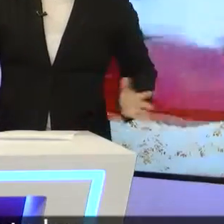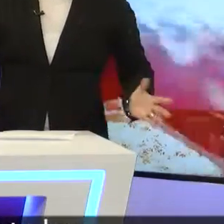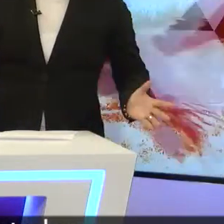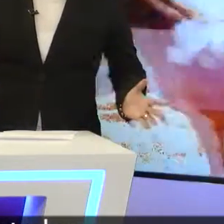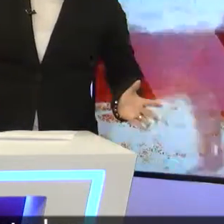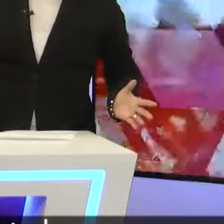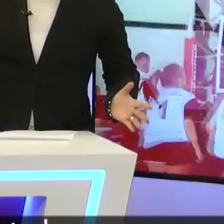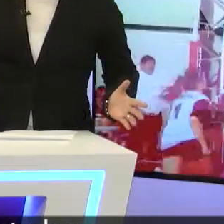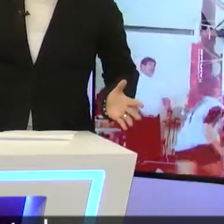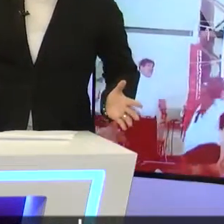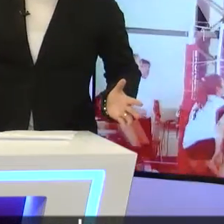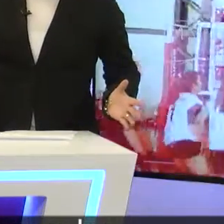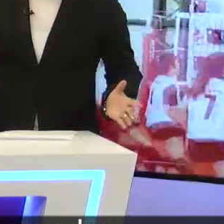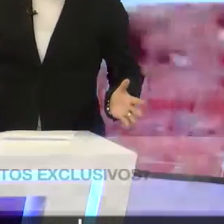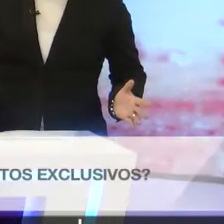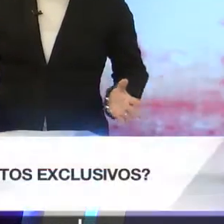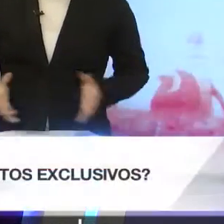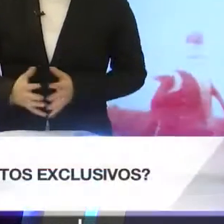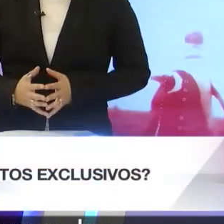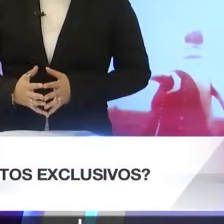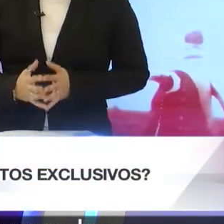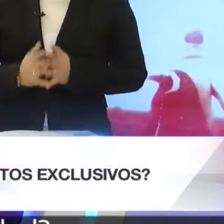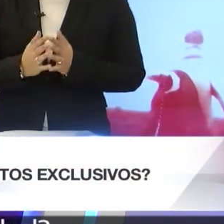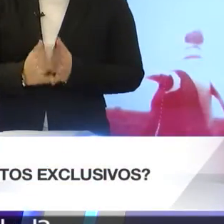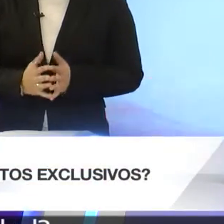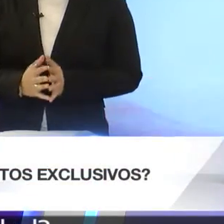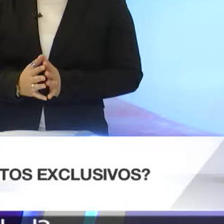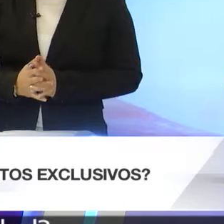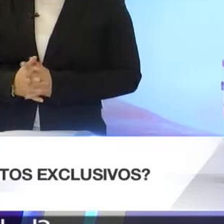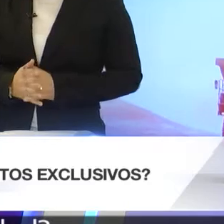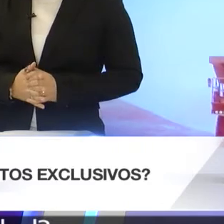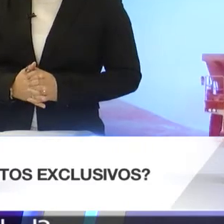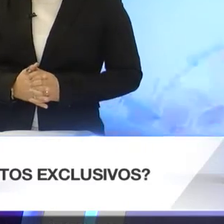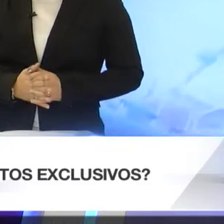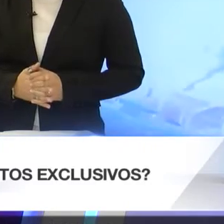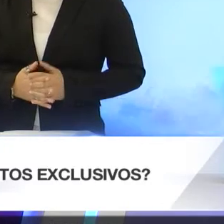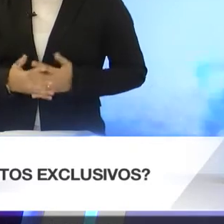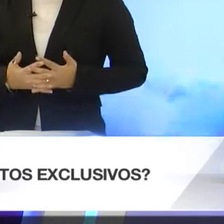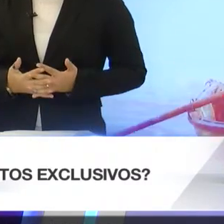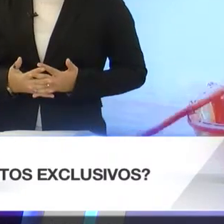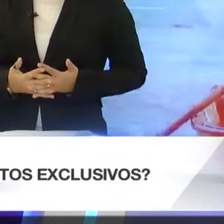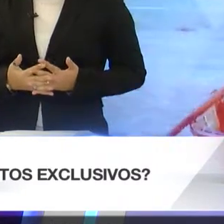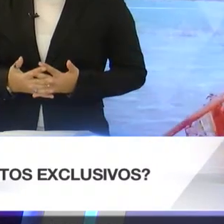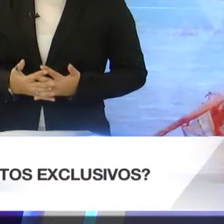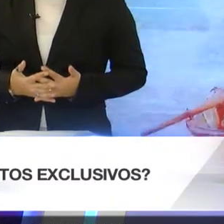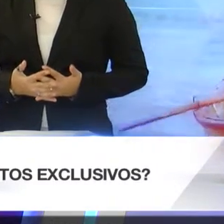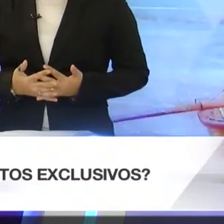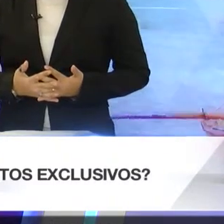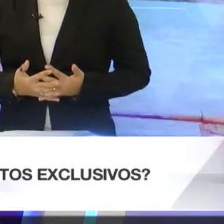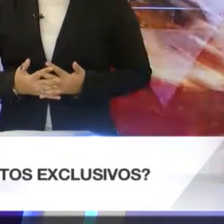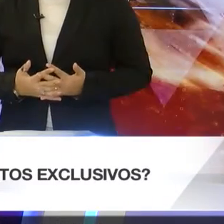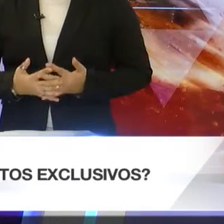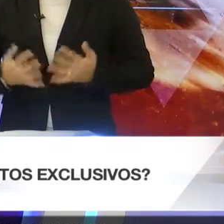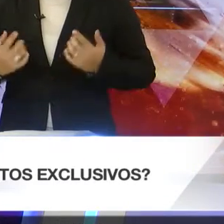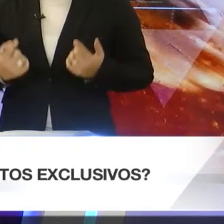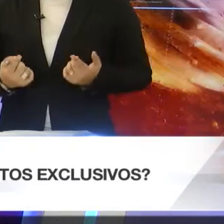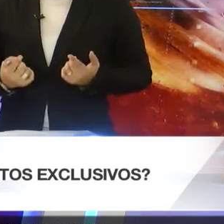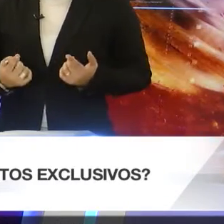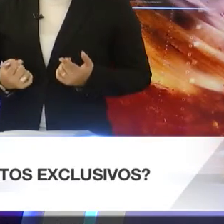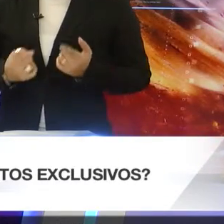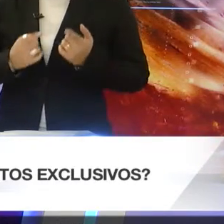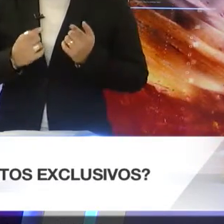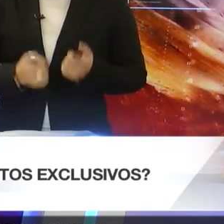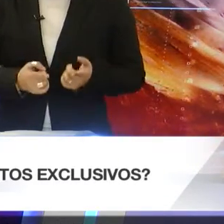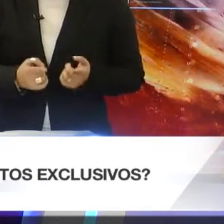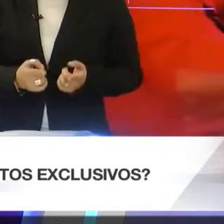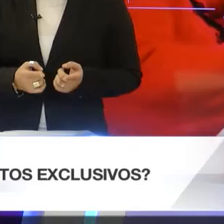¿Quiénes respetan realmente los estacionamientos reservados para las personas con discapacidad? En Linares, una campaña busca generar conciencia